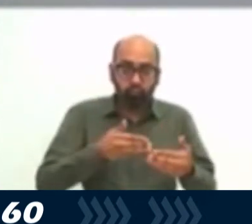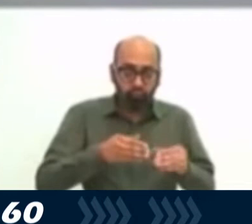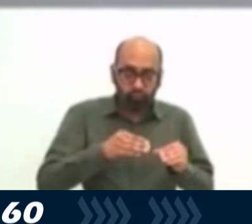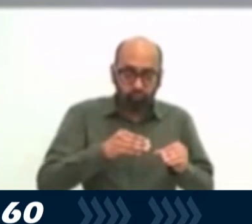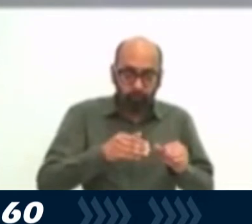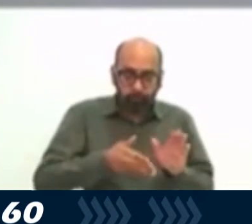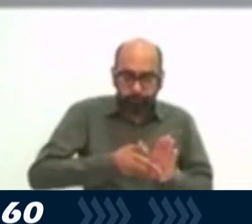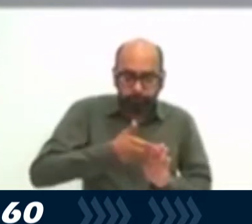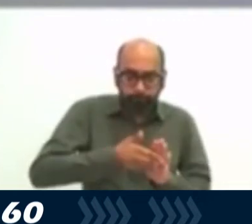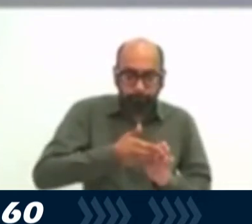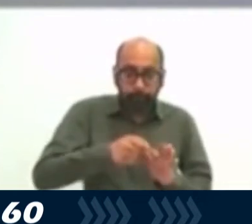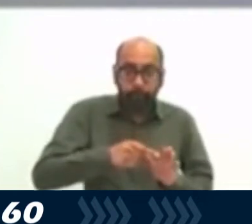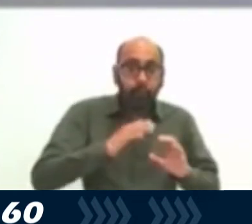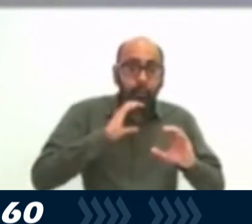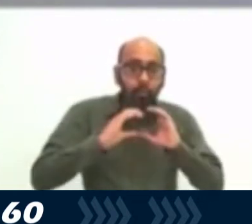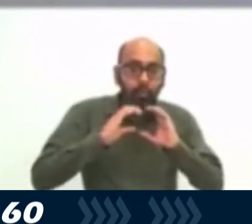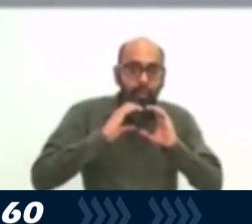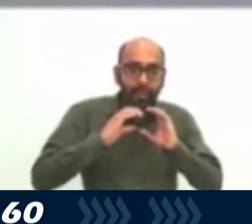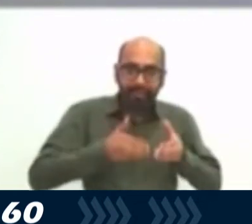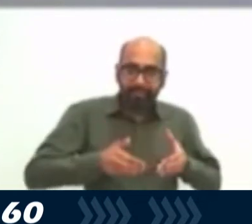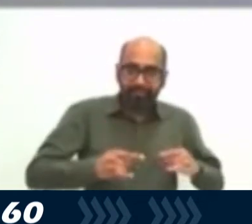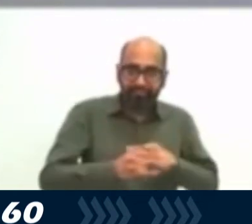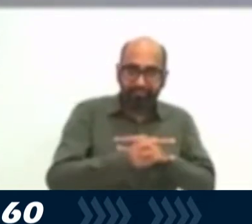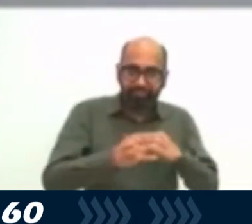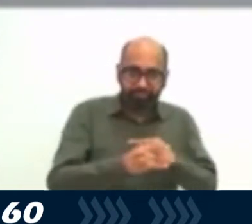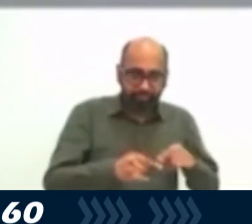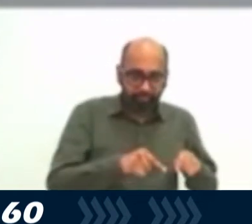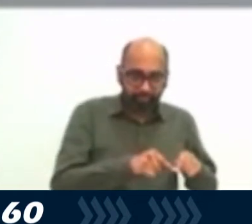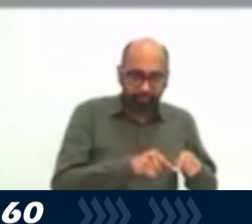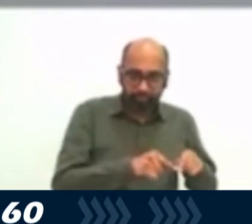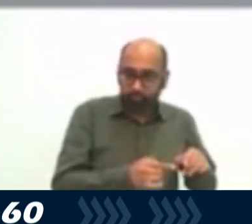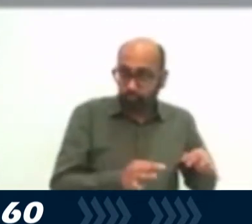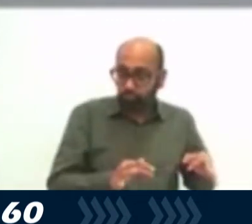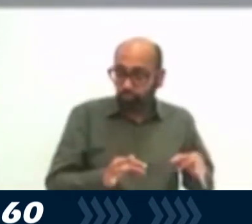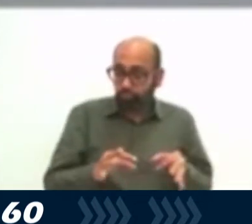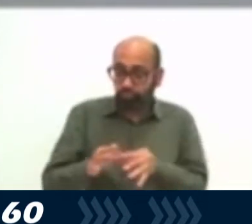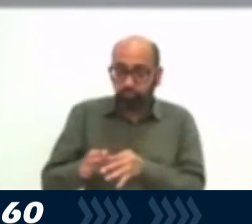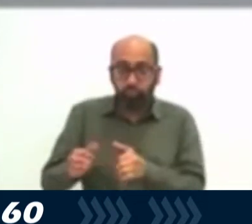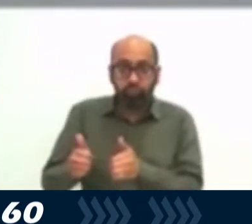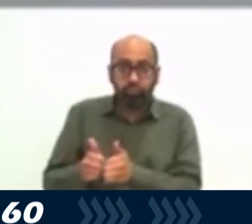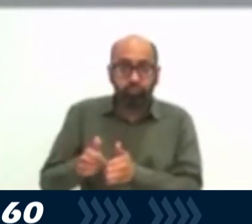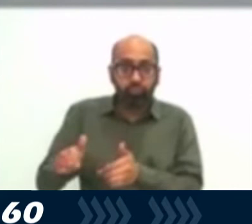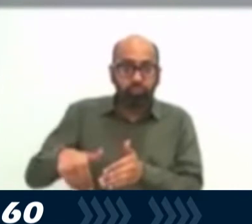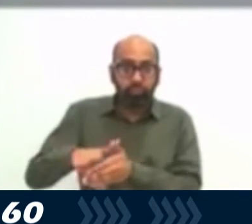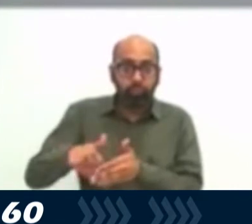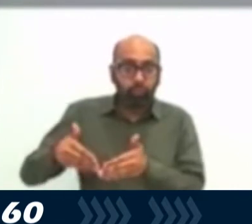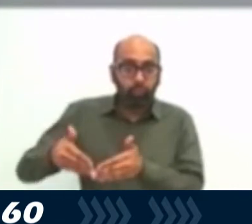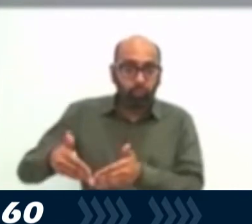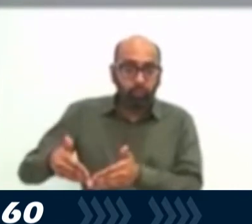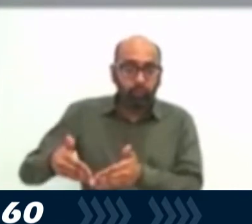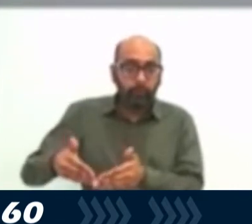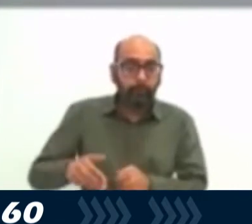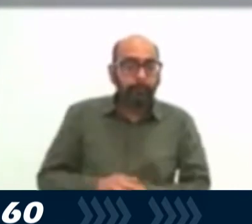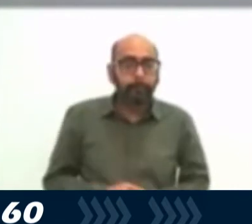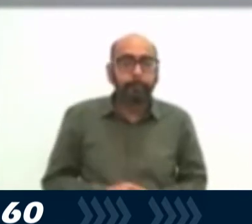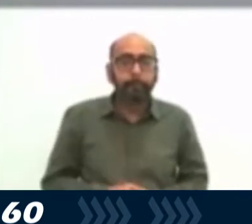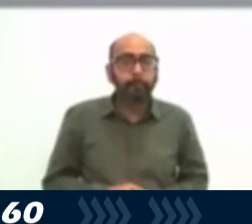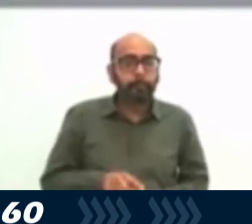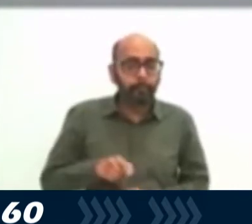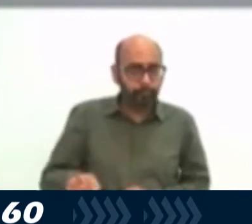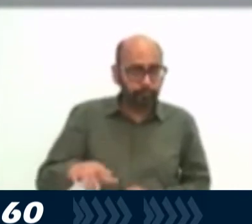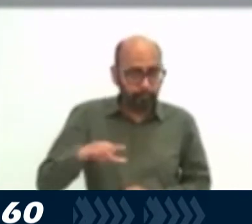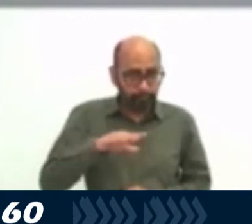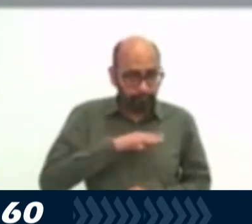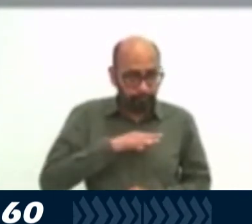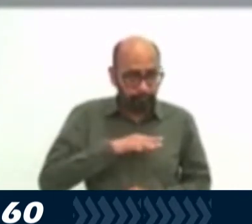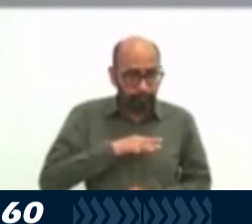de comunicación terrestre que conectan con el puerto. Para impulsar el cabotaje marítimo, estamos construyendo